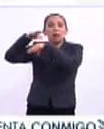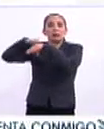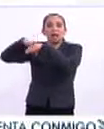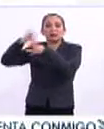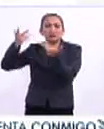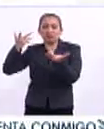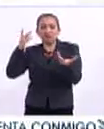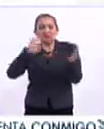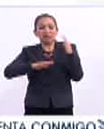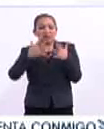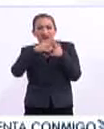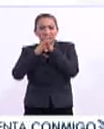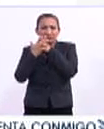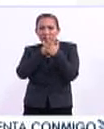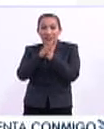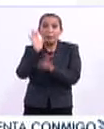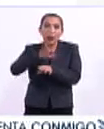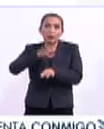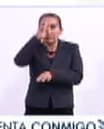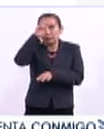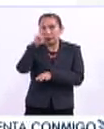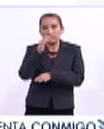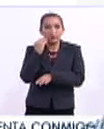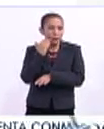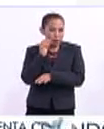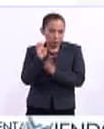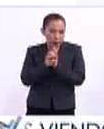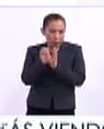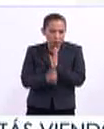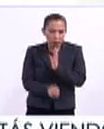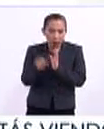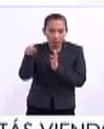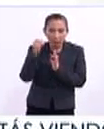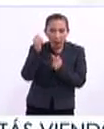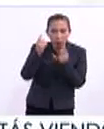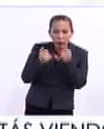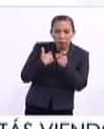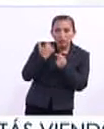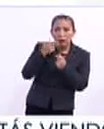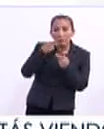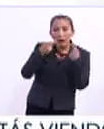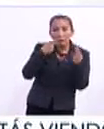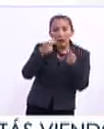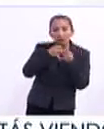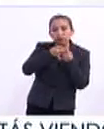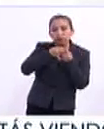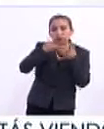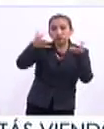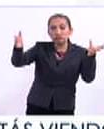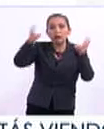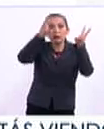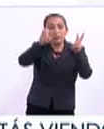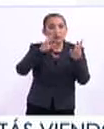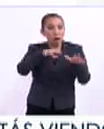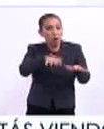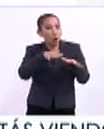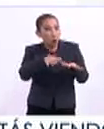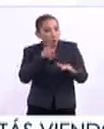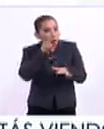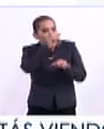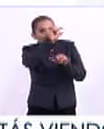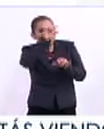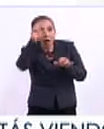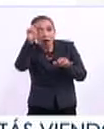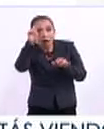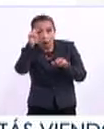sí, hay, sobre todo ahora con Facebook hay unos fenómenos ahí de, no recuerdo cómo se llama esa revista, en que hacen títulos muy sensacionalistas,